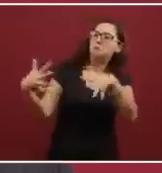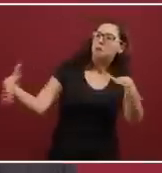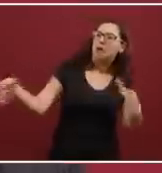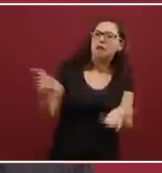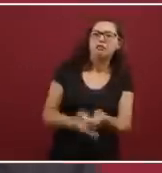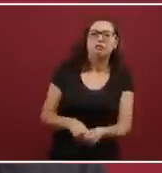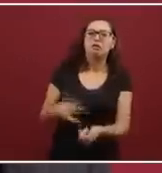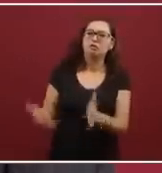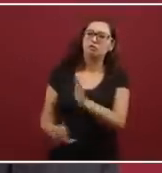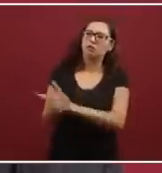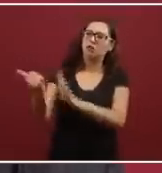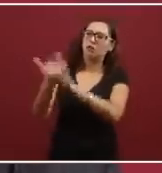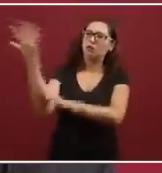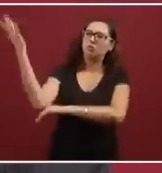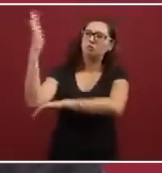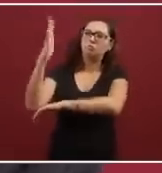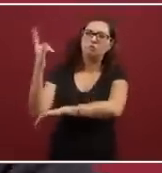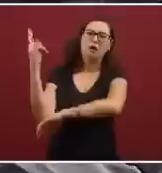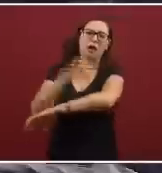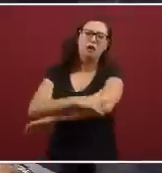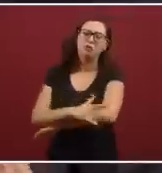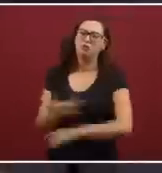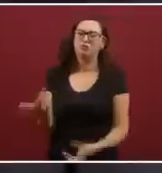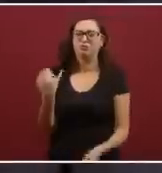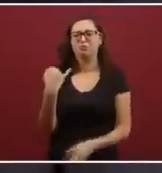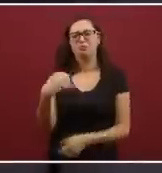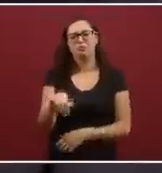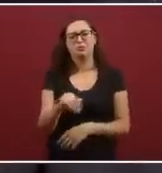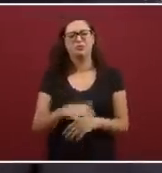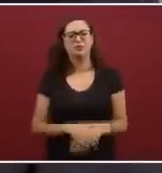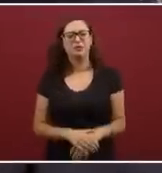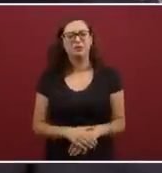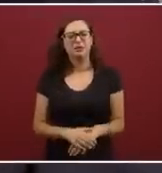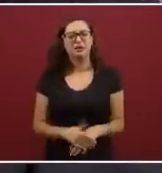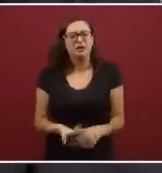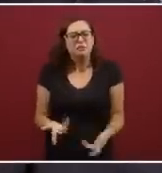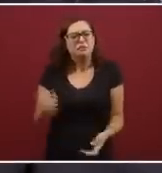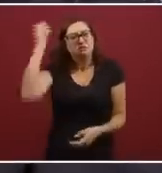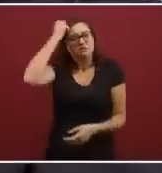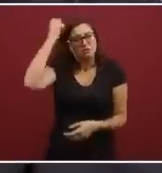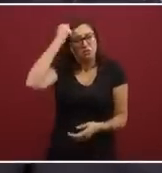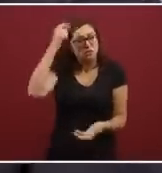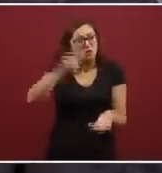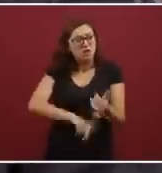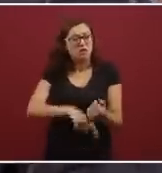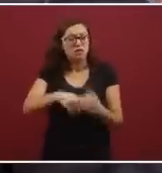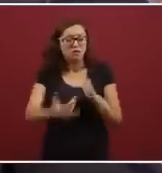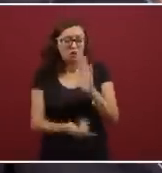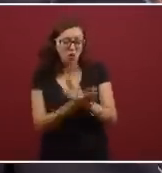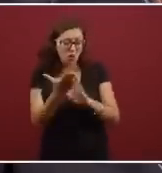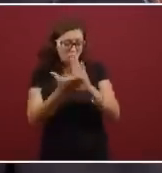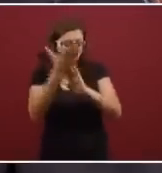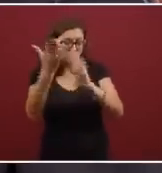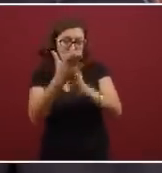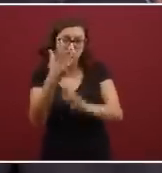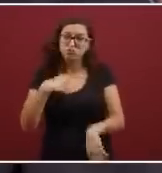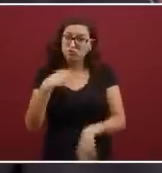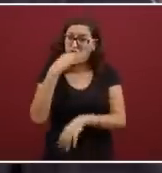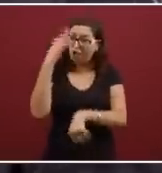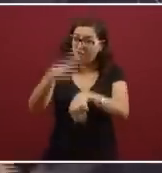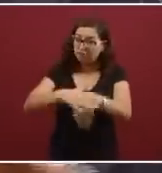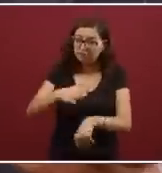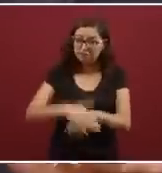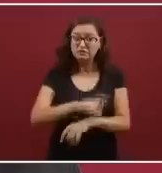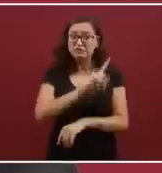Dije aquí que ya se estaba hundiendo lo que llevaban de construcción y en efecto, por